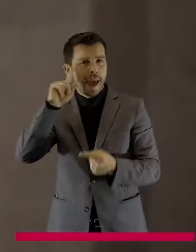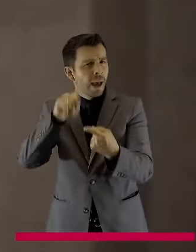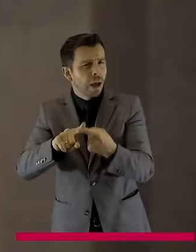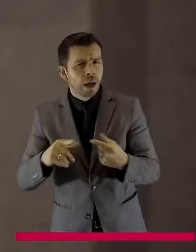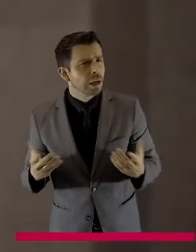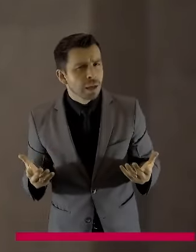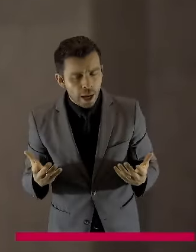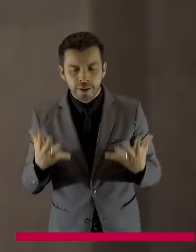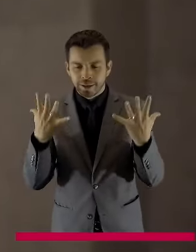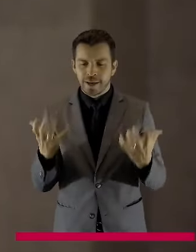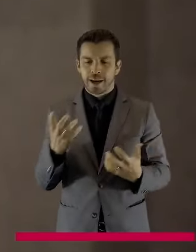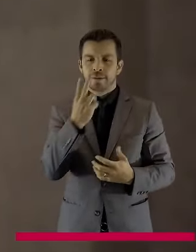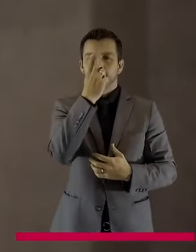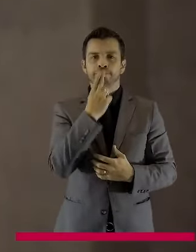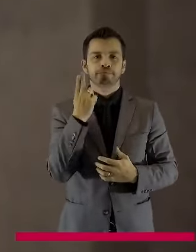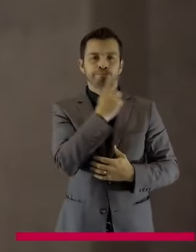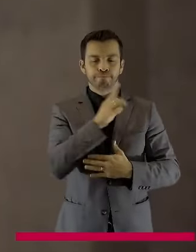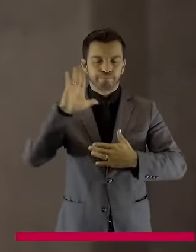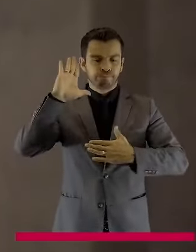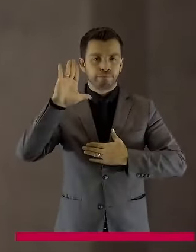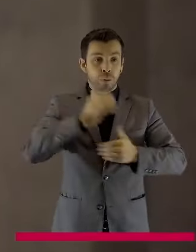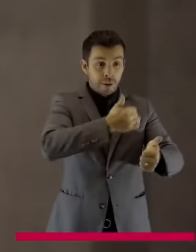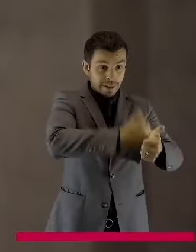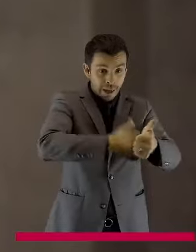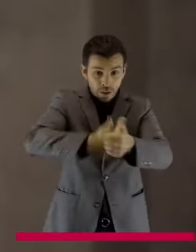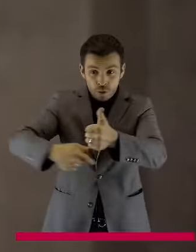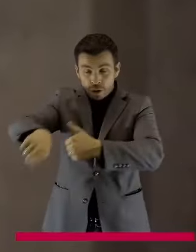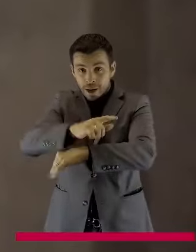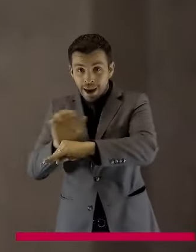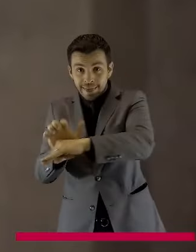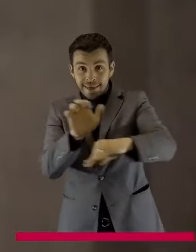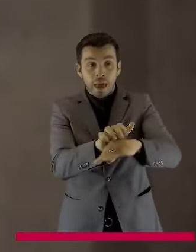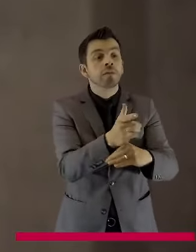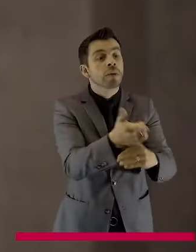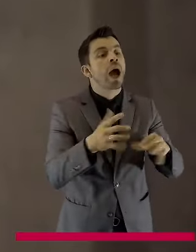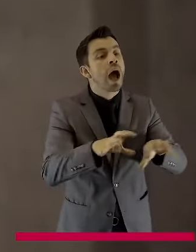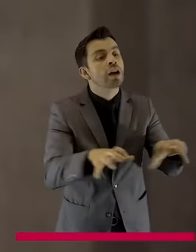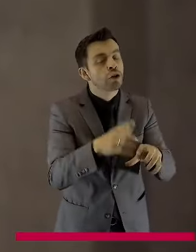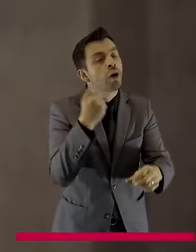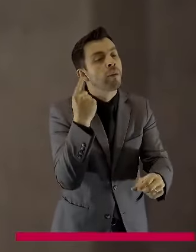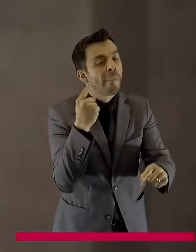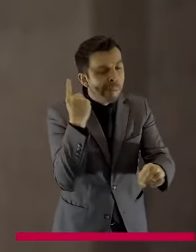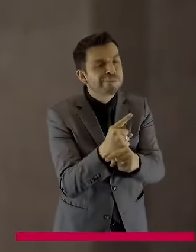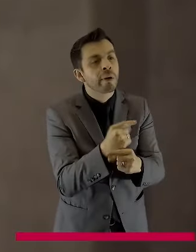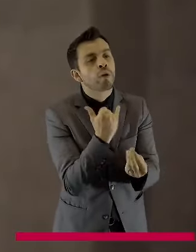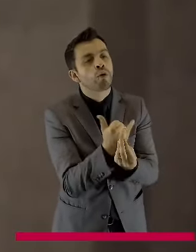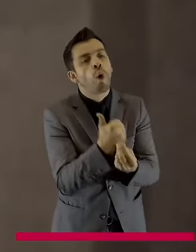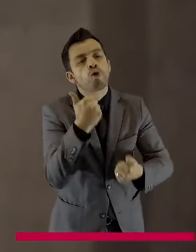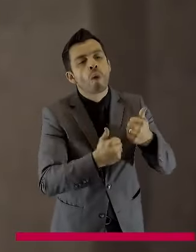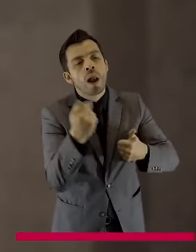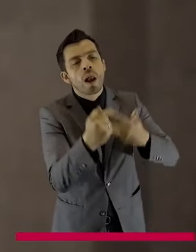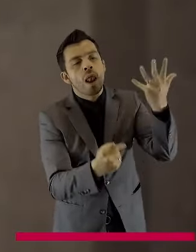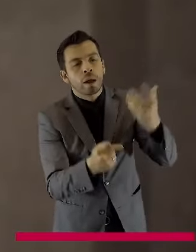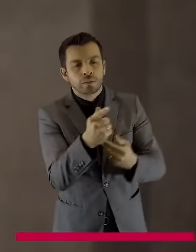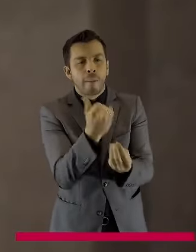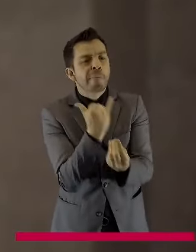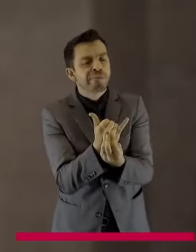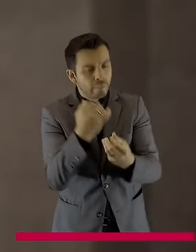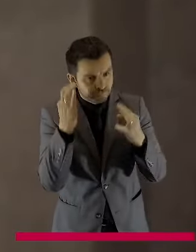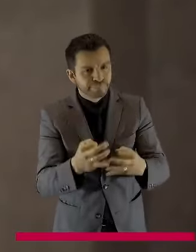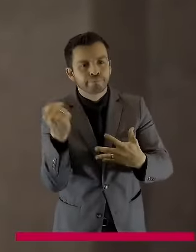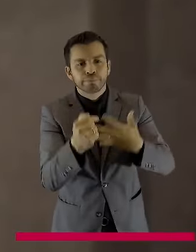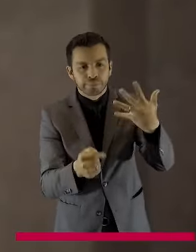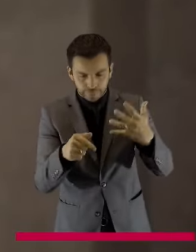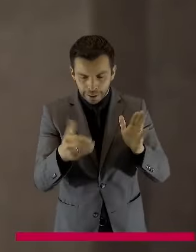se comprometiera cada entidad con acciones concretas y específicas en la implementación de